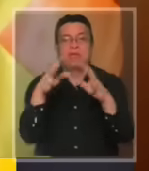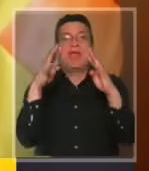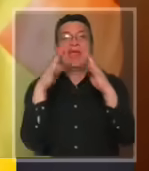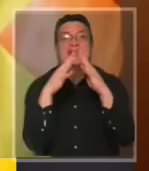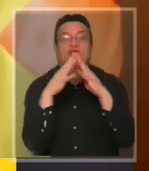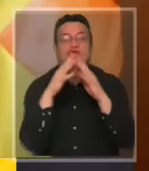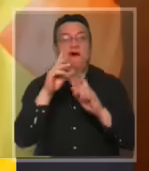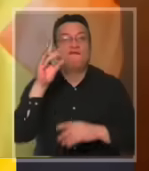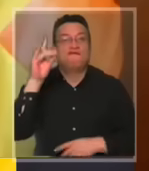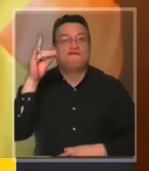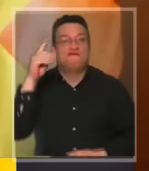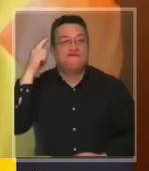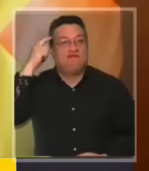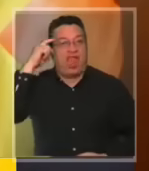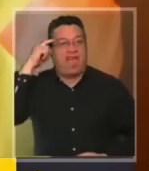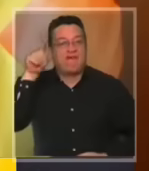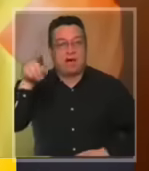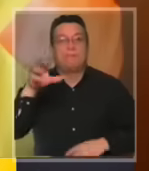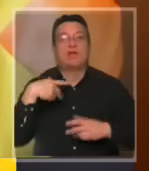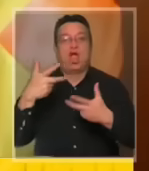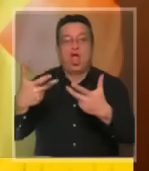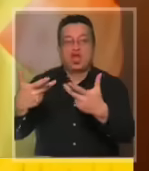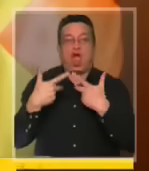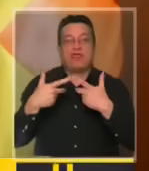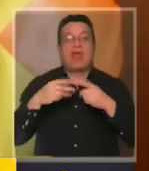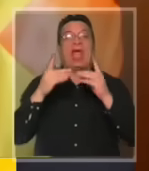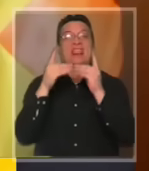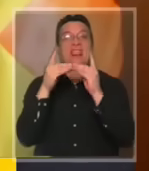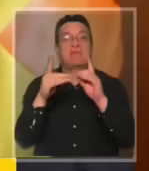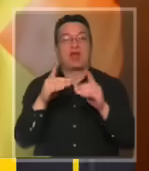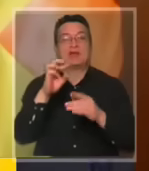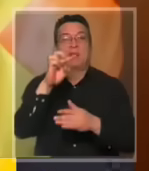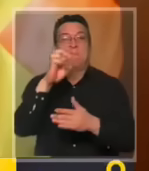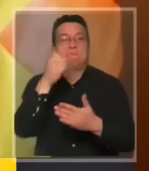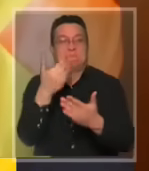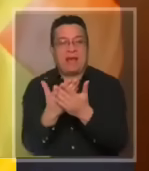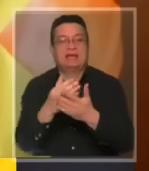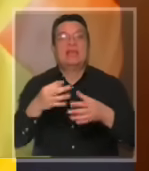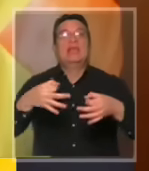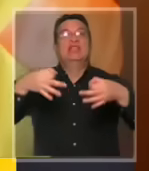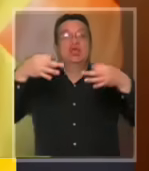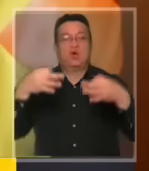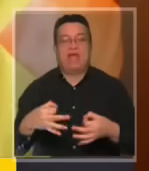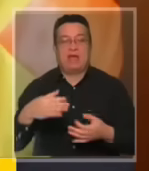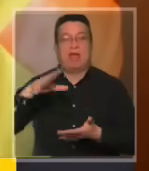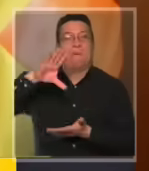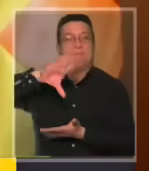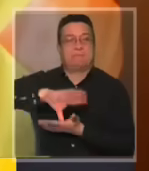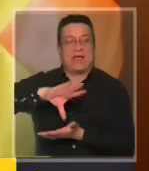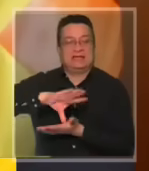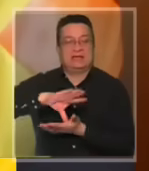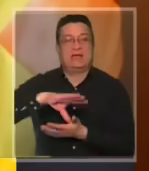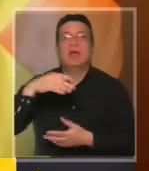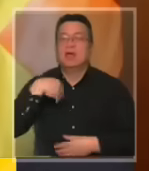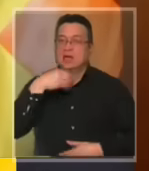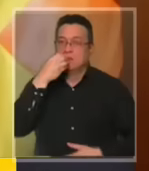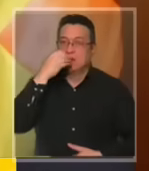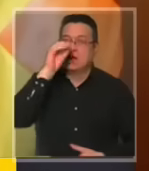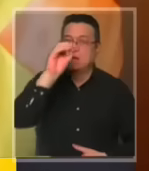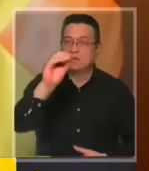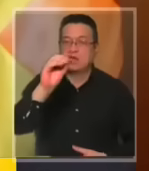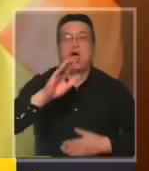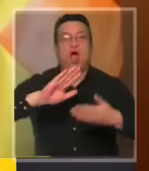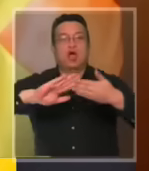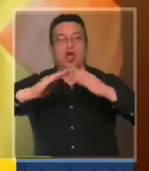boliviano que atentan contra la democracia, la paz y la seguridad del país. Hacemos un llamado a la